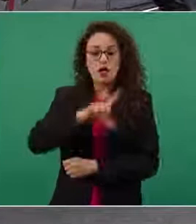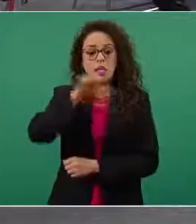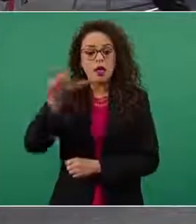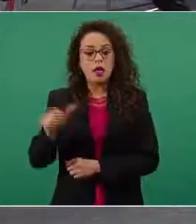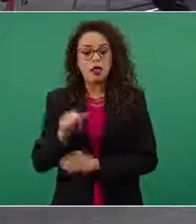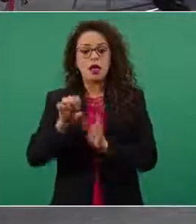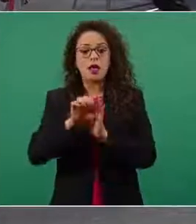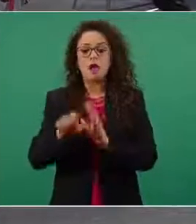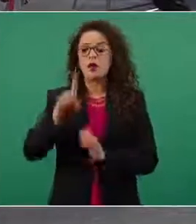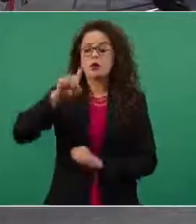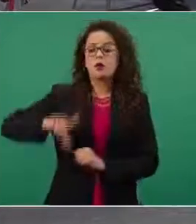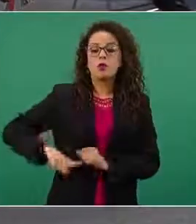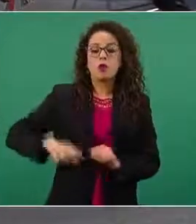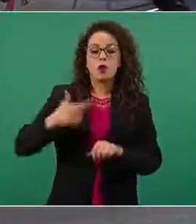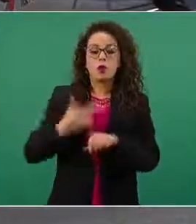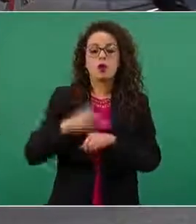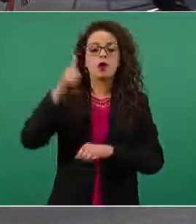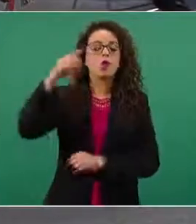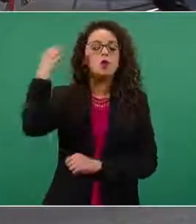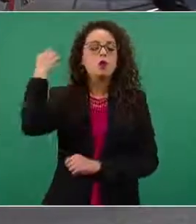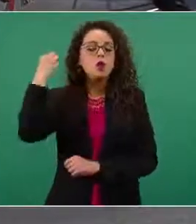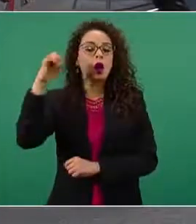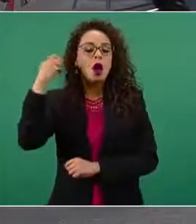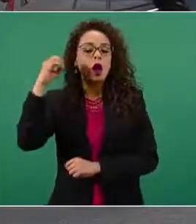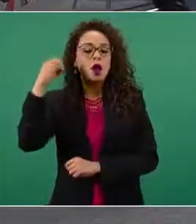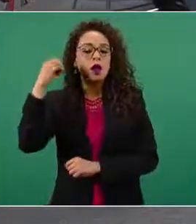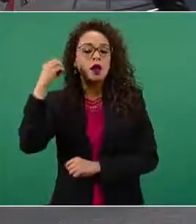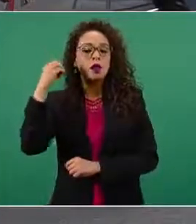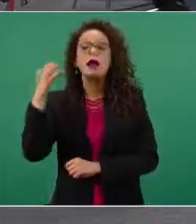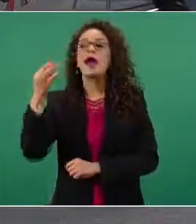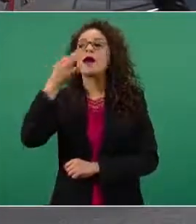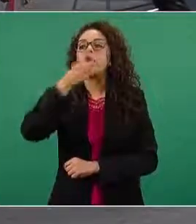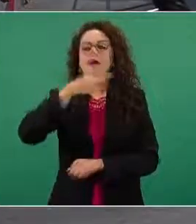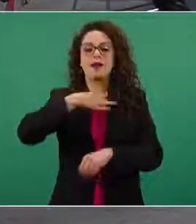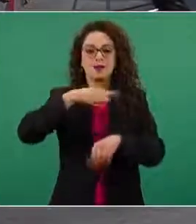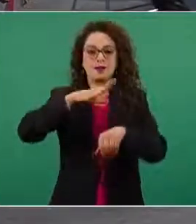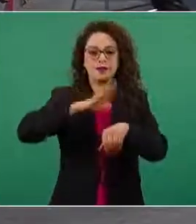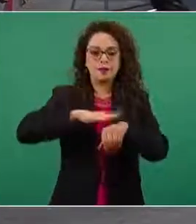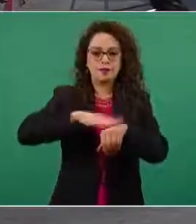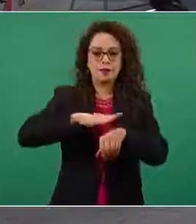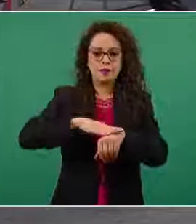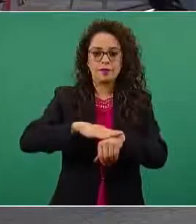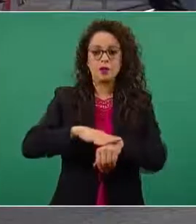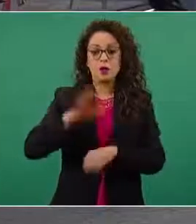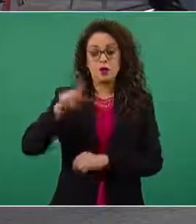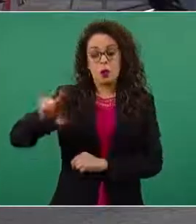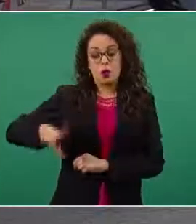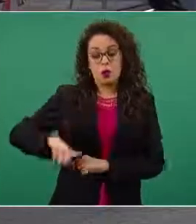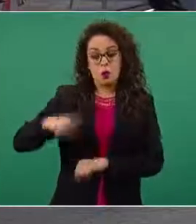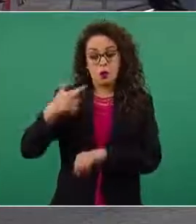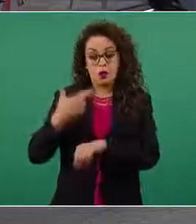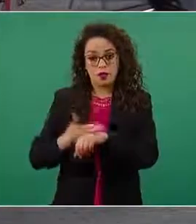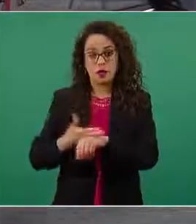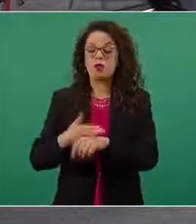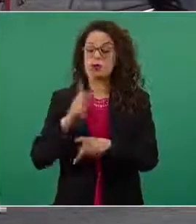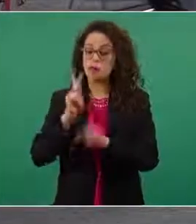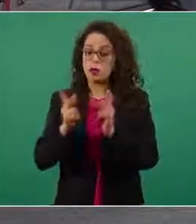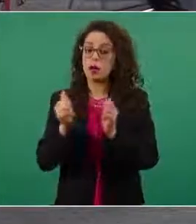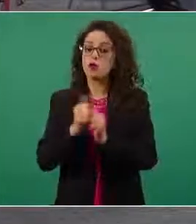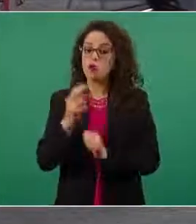ejemplo, el gobernador de Oaxaca, se comunican con nosotros y dicen, el gobernador les va a dar una entrevista